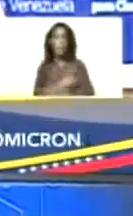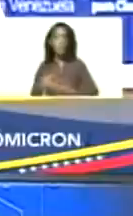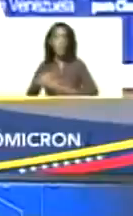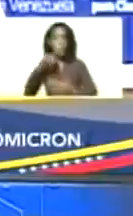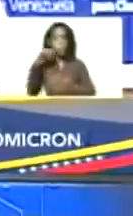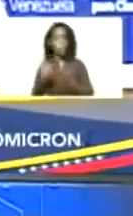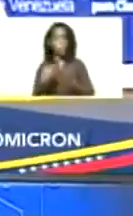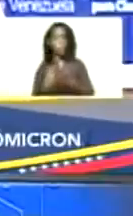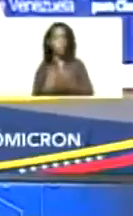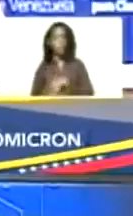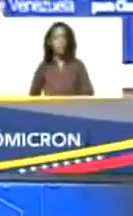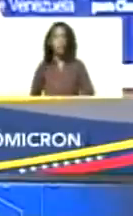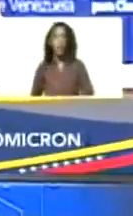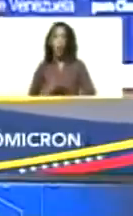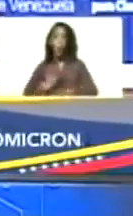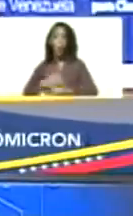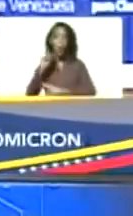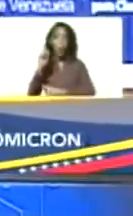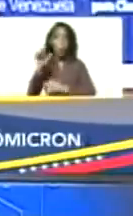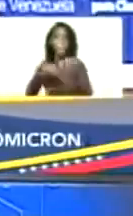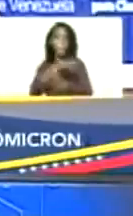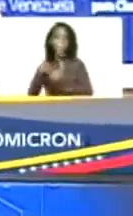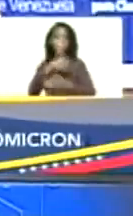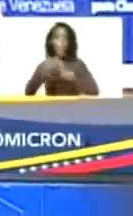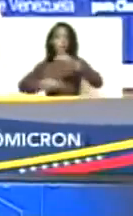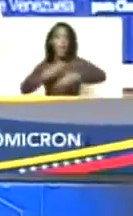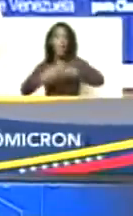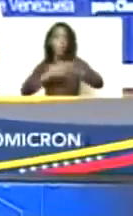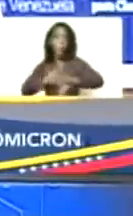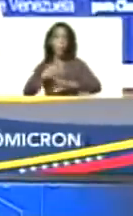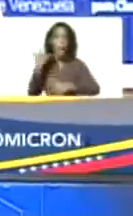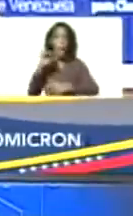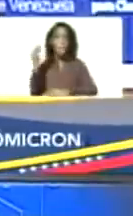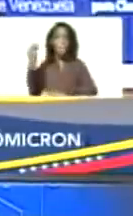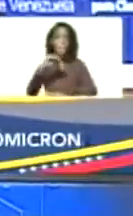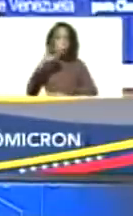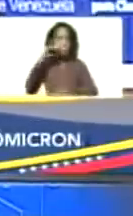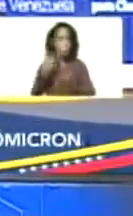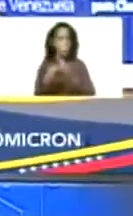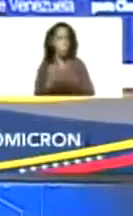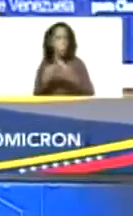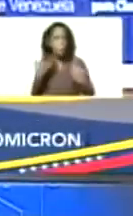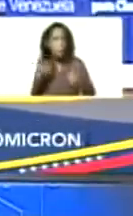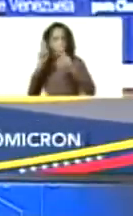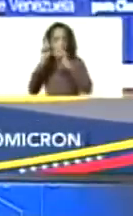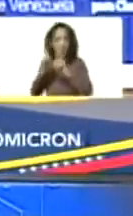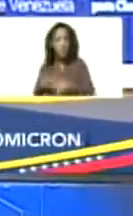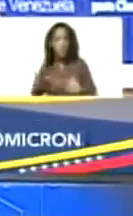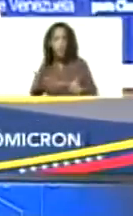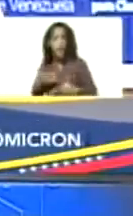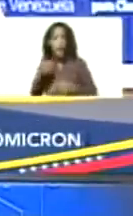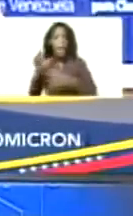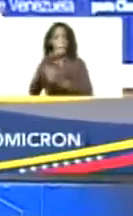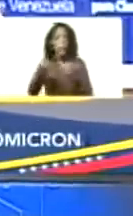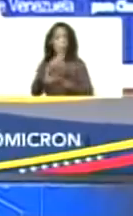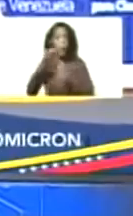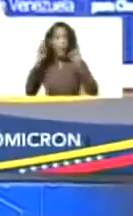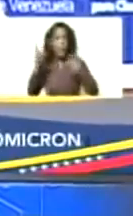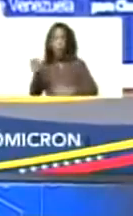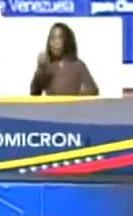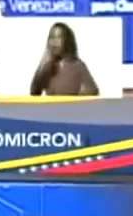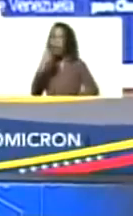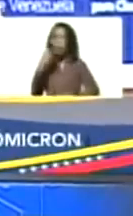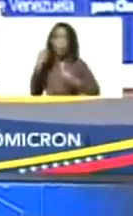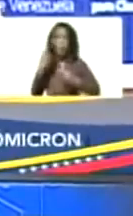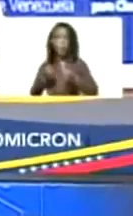pruebas, porque es uno de los problemas que se crea, porque hay que hacer más pruebas. Y el otro problema que se crea es el tema de los medicamentos para